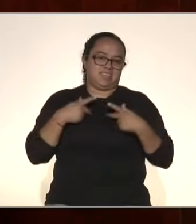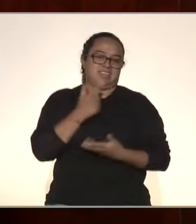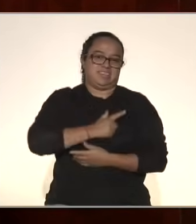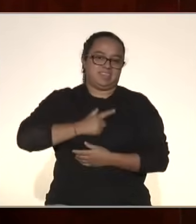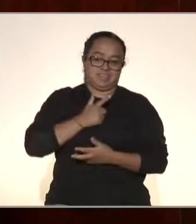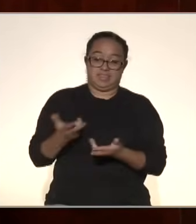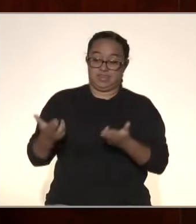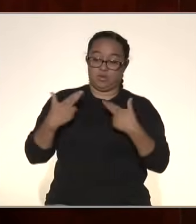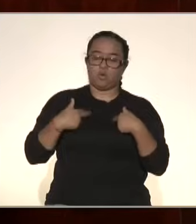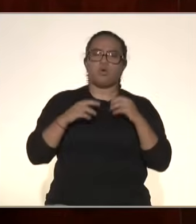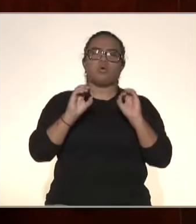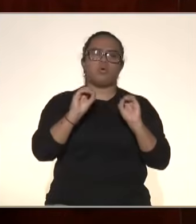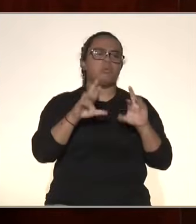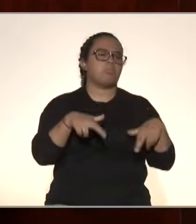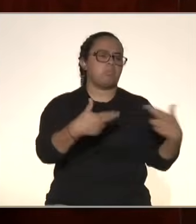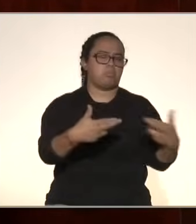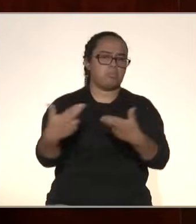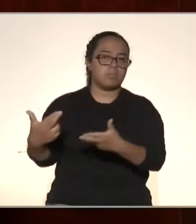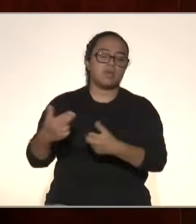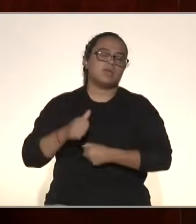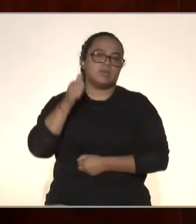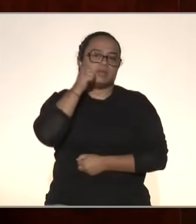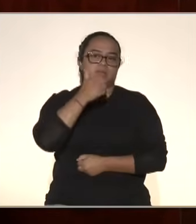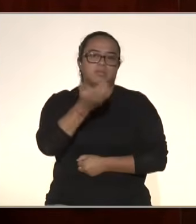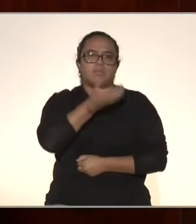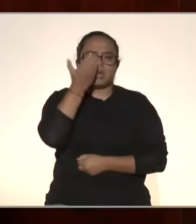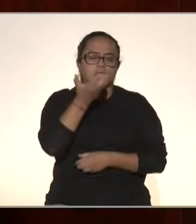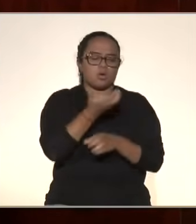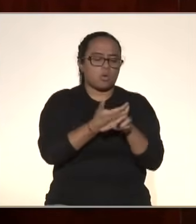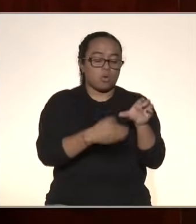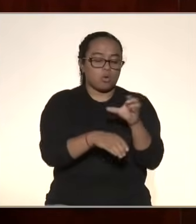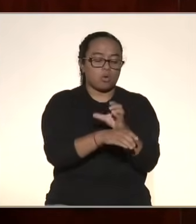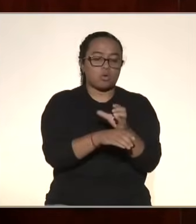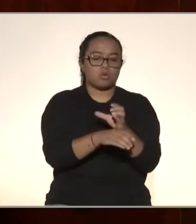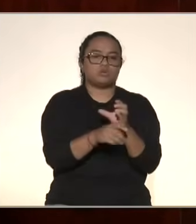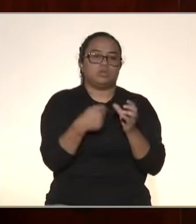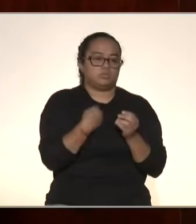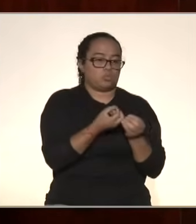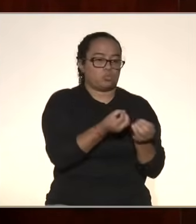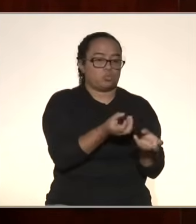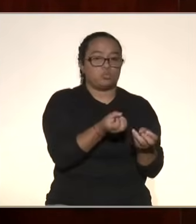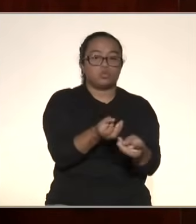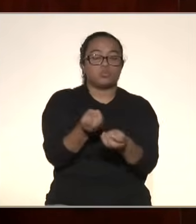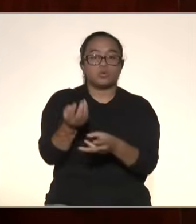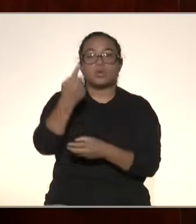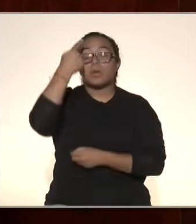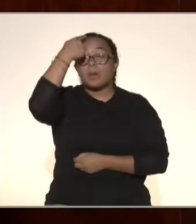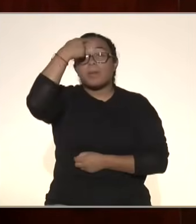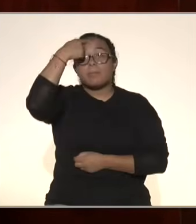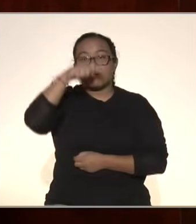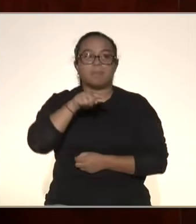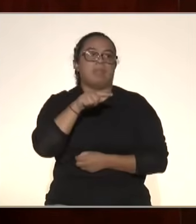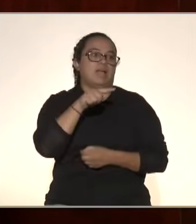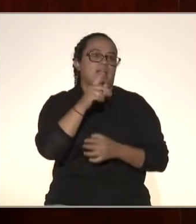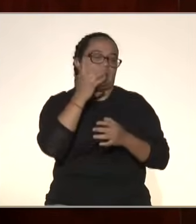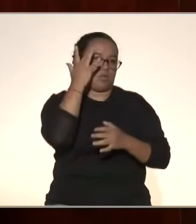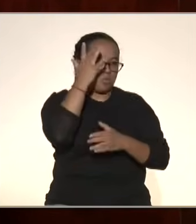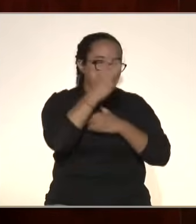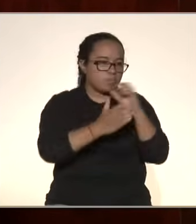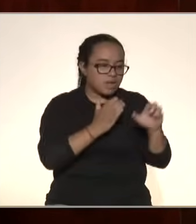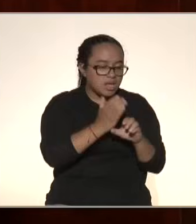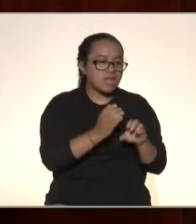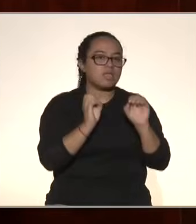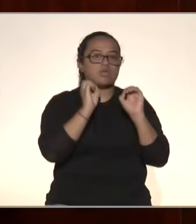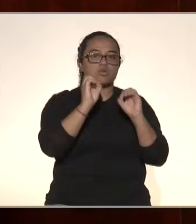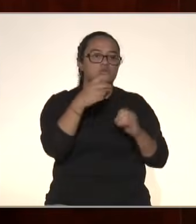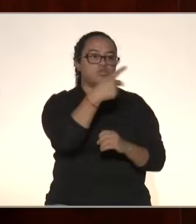dar regalos. Nos hemos acostumbrado a que sean objetos físicos que damos para honrar o porque es el cumpleaños o